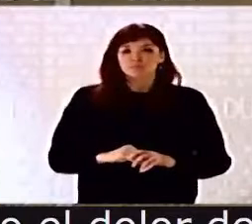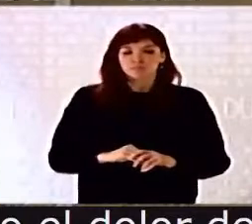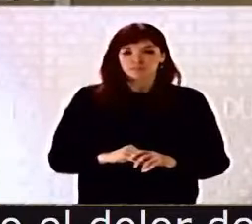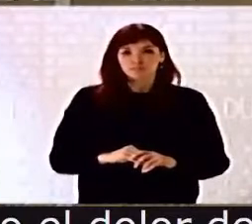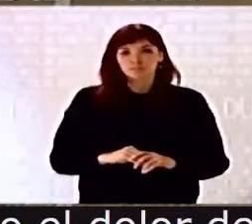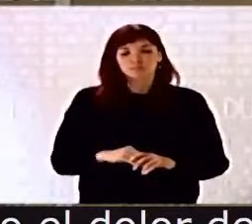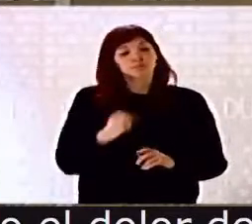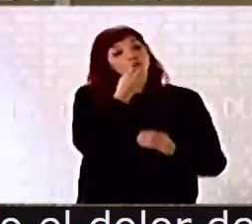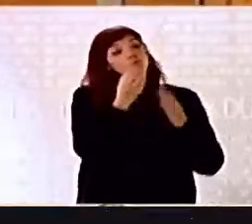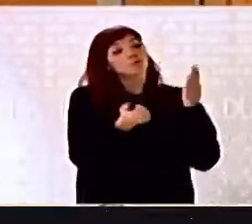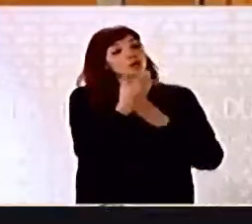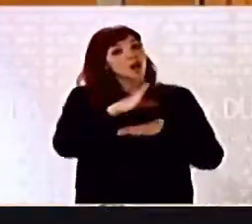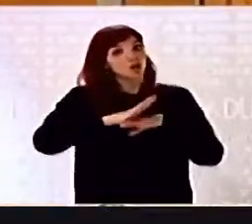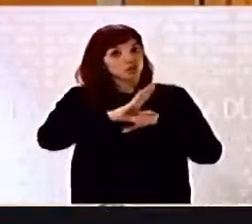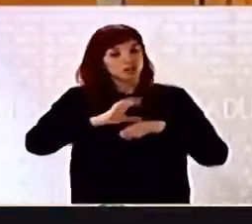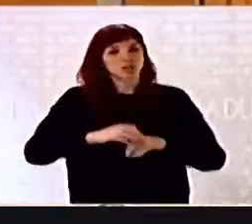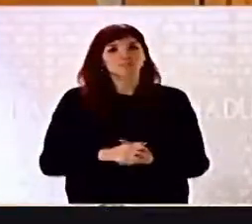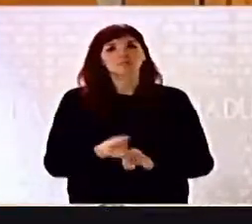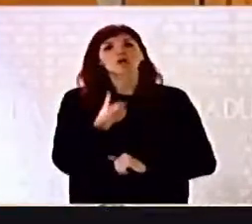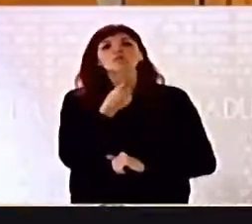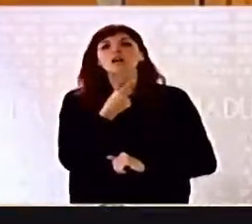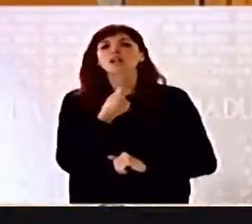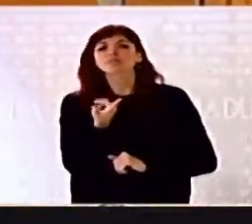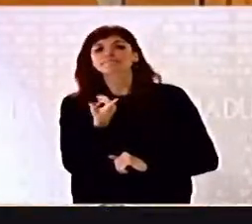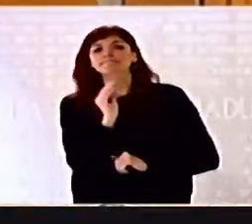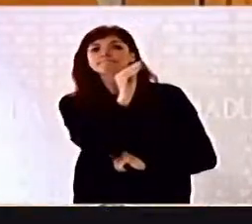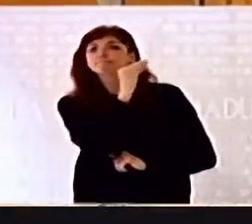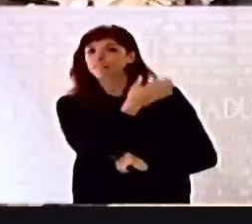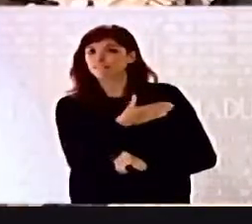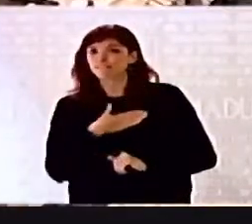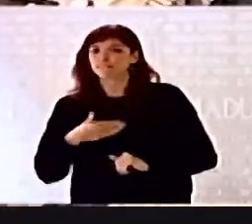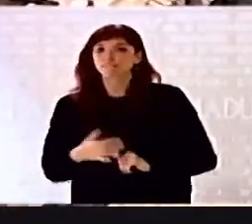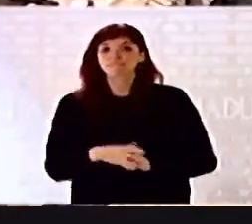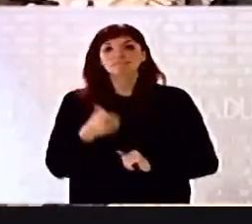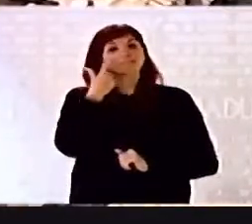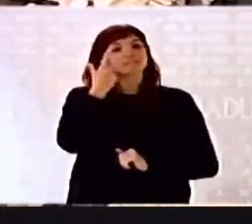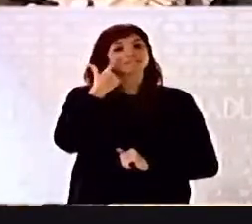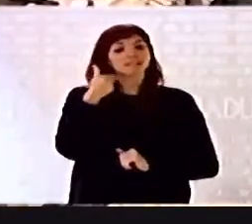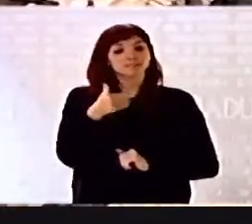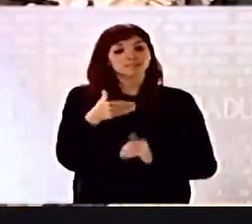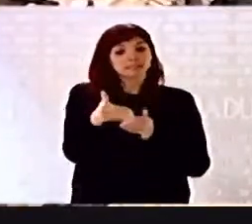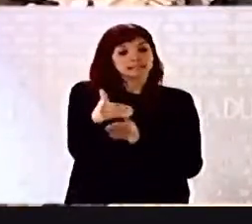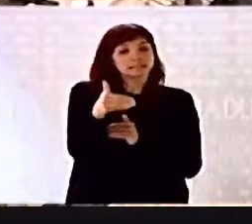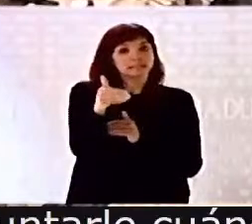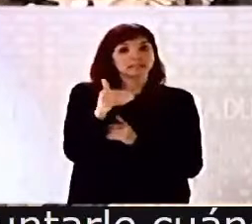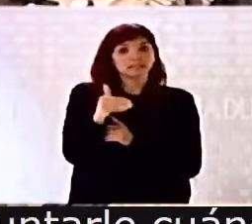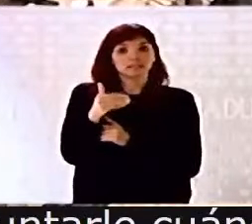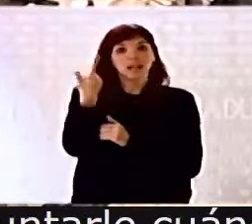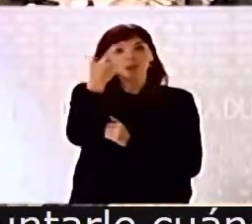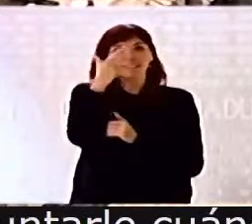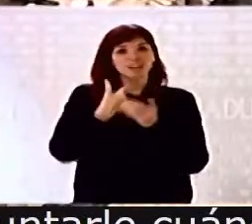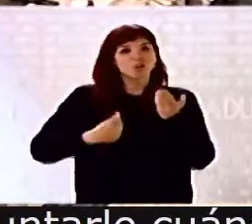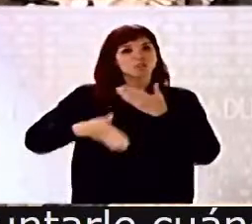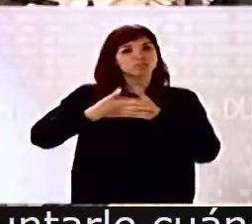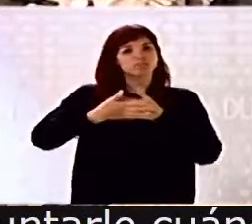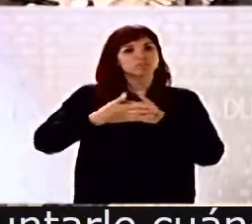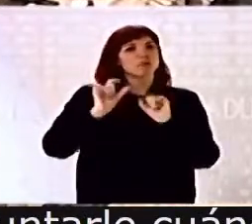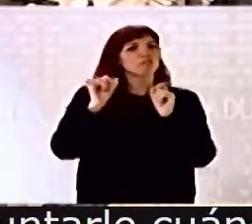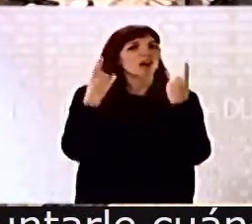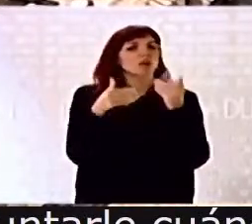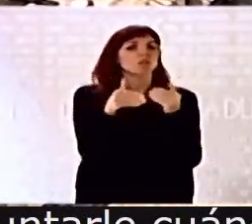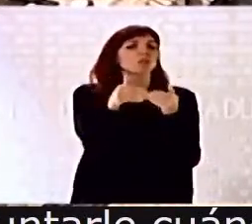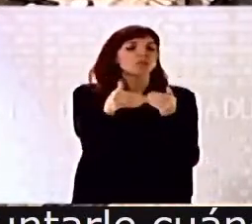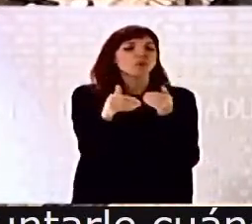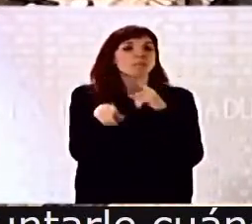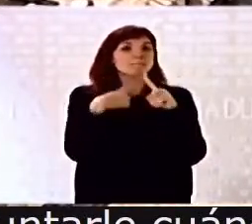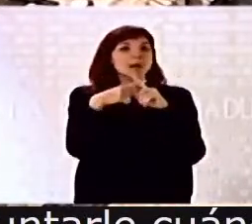Buenos días, consejero. Sí. Me gustaría preguntarle cuándo está previsto que entren en vigor el aislamiento perimetral de Almendralejo y el resto de